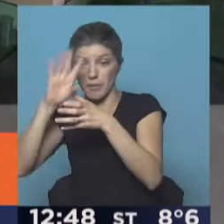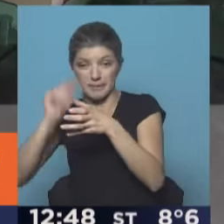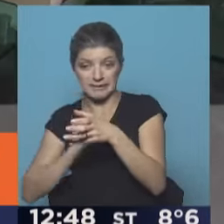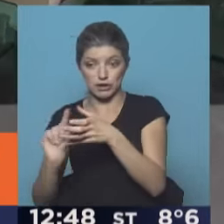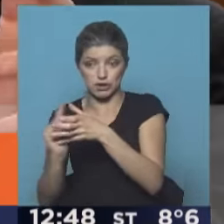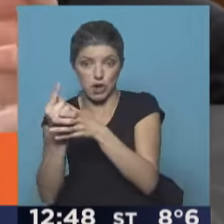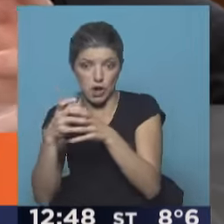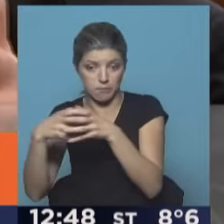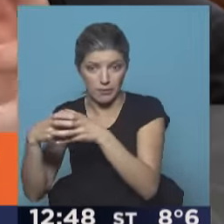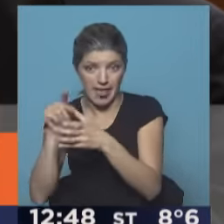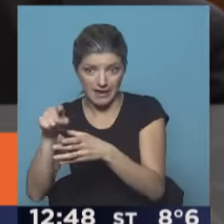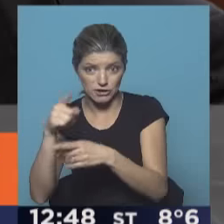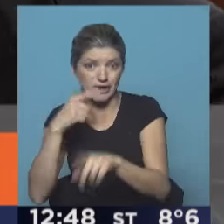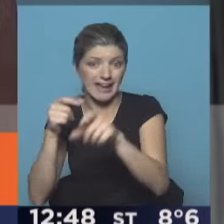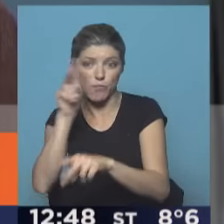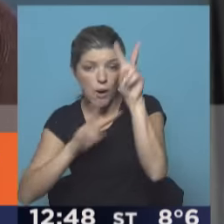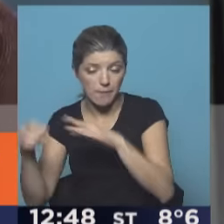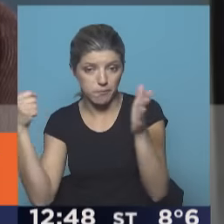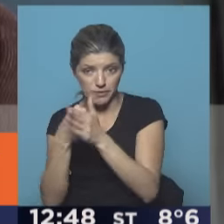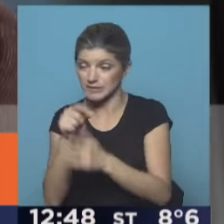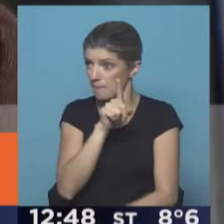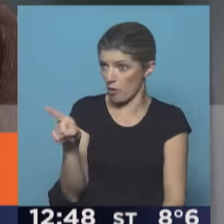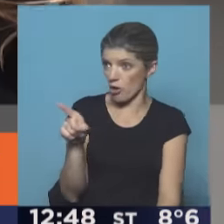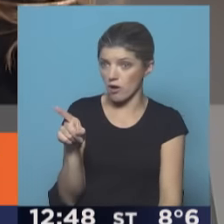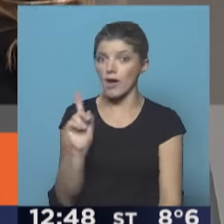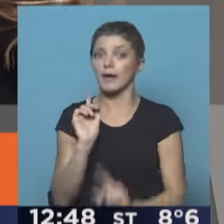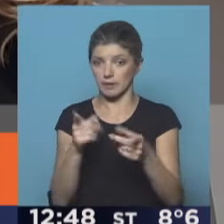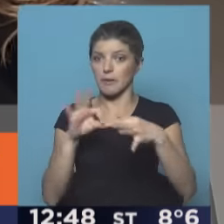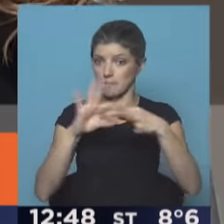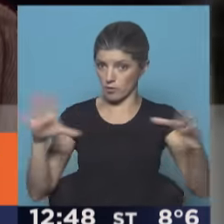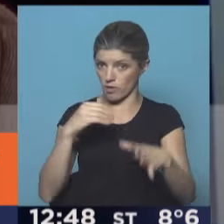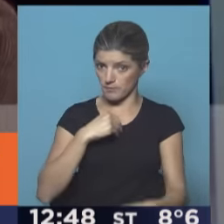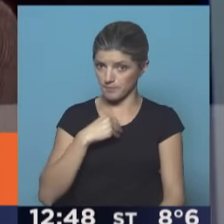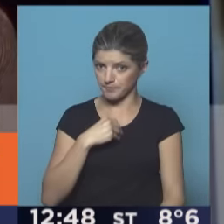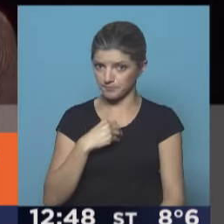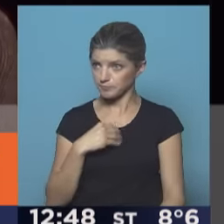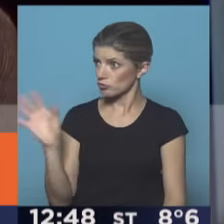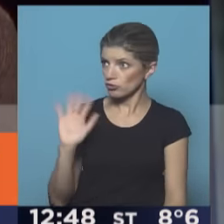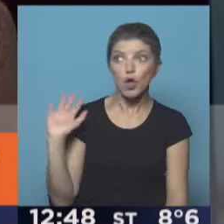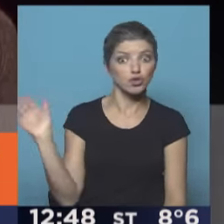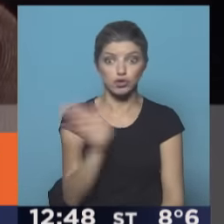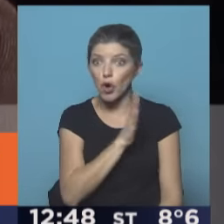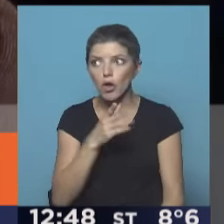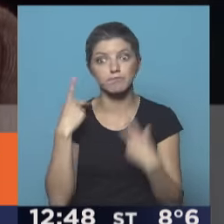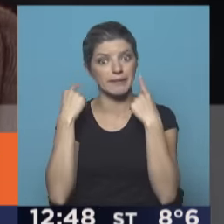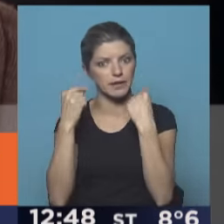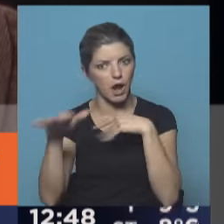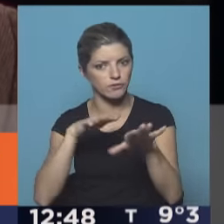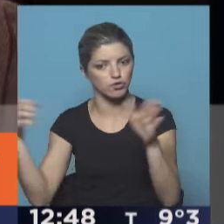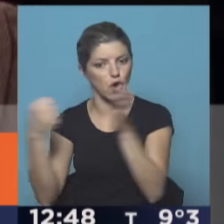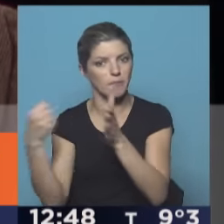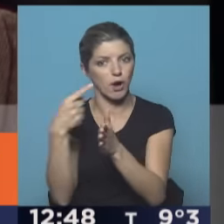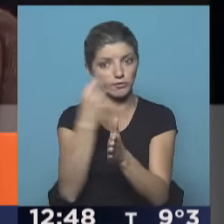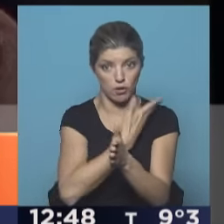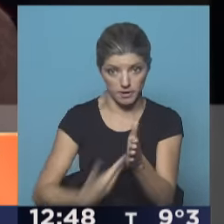progresista laica liberal dig para nada para nada democracia también condenó todos condenaron todos condenaron hasta aquellos